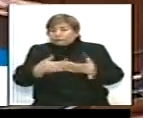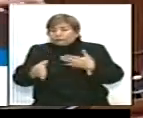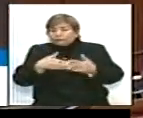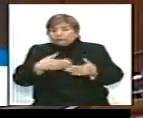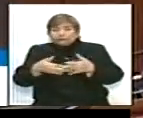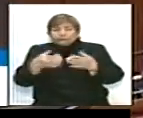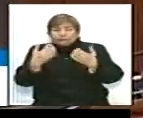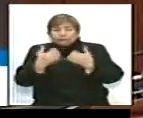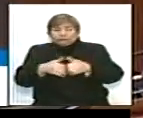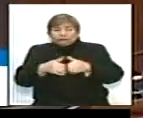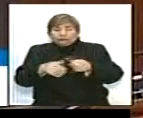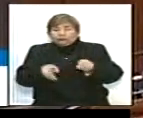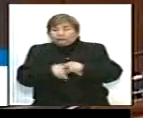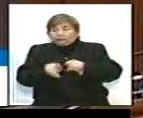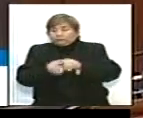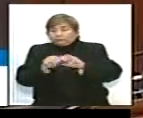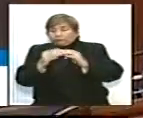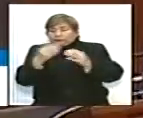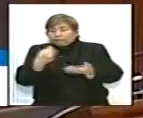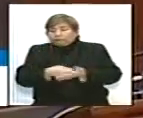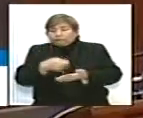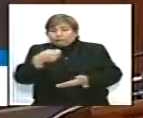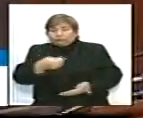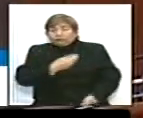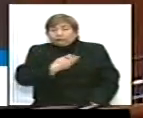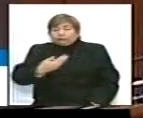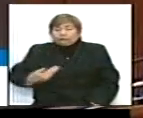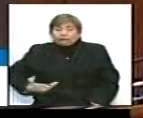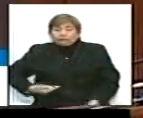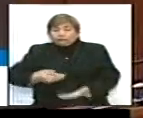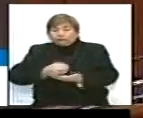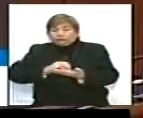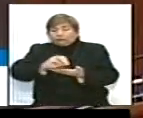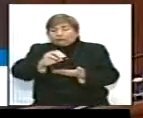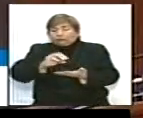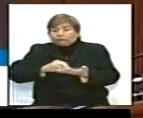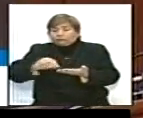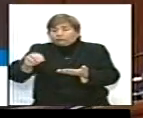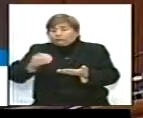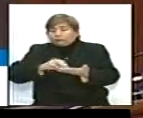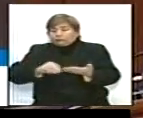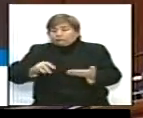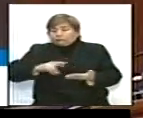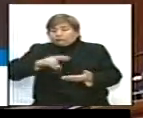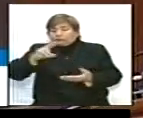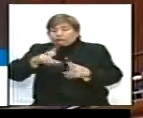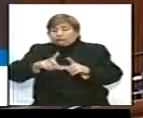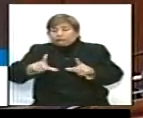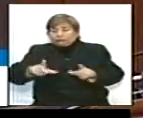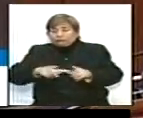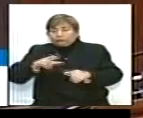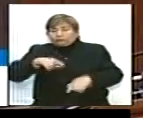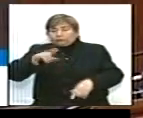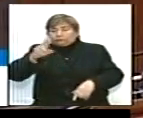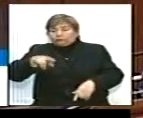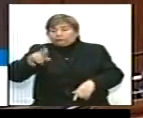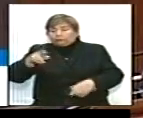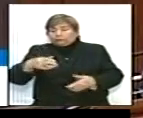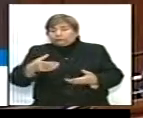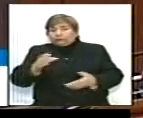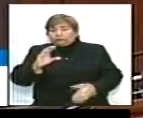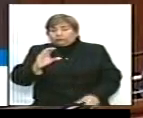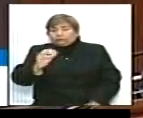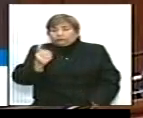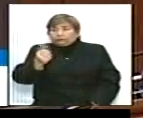empresario común. Paga el gobierno y del gobierno se distribuye a los gobiernos locales, a los gobiernos regionales, y eso es